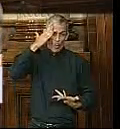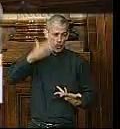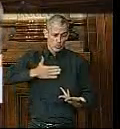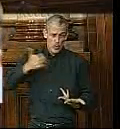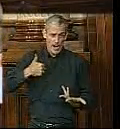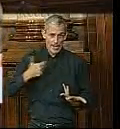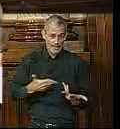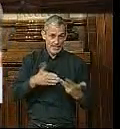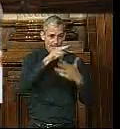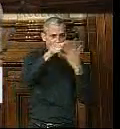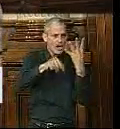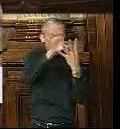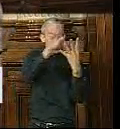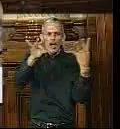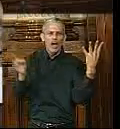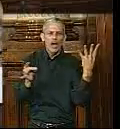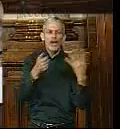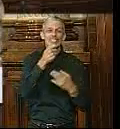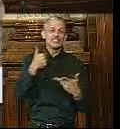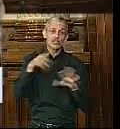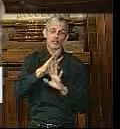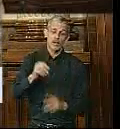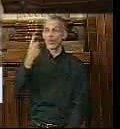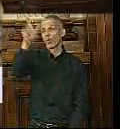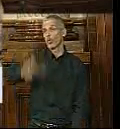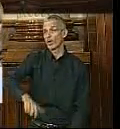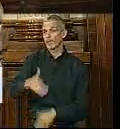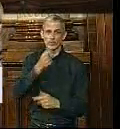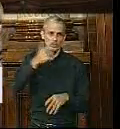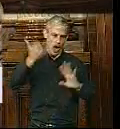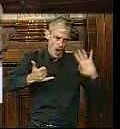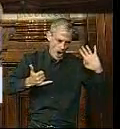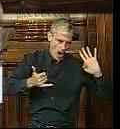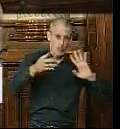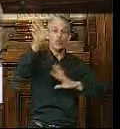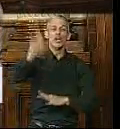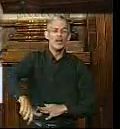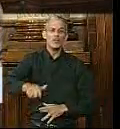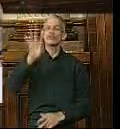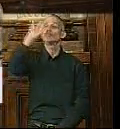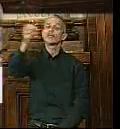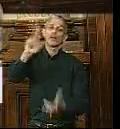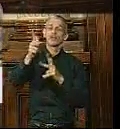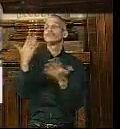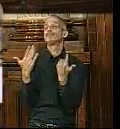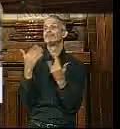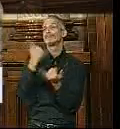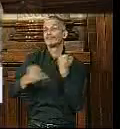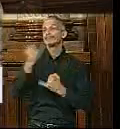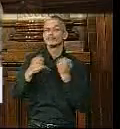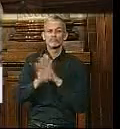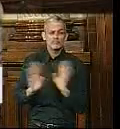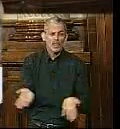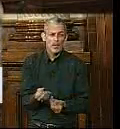cultura. Si no siempre están sujetos a la única persona, si tienen, al acceso que